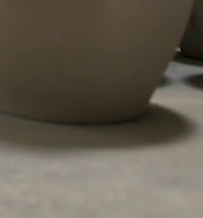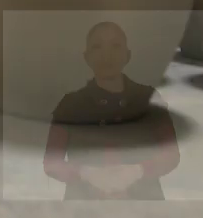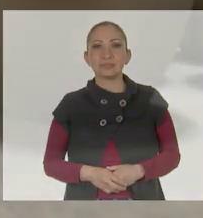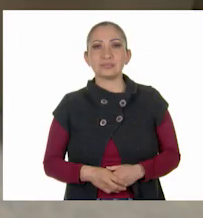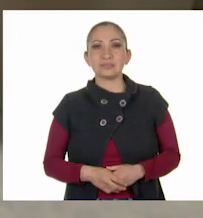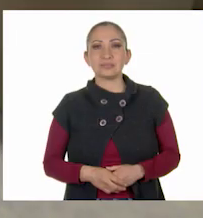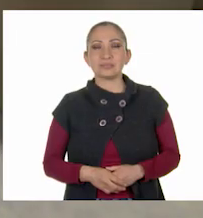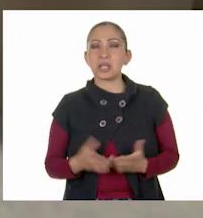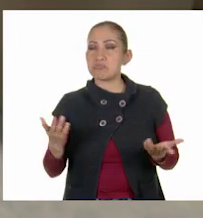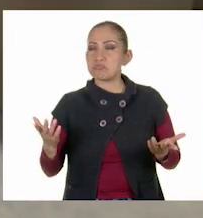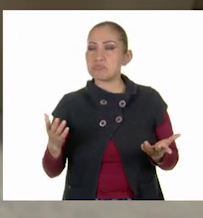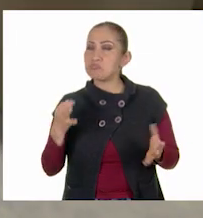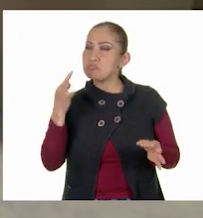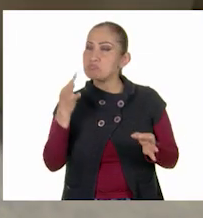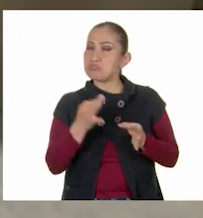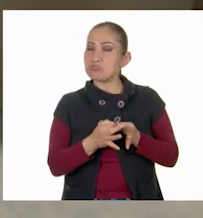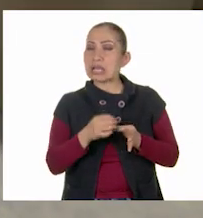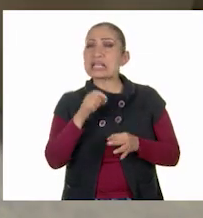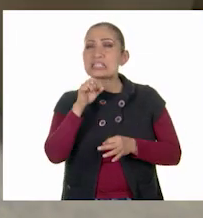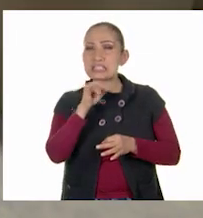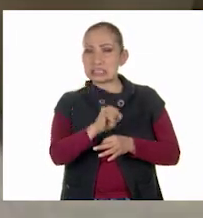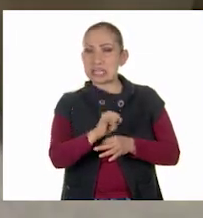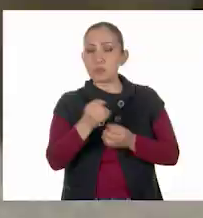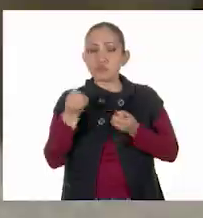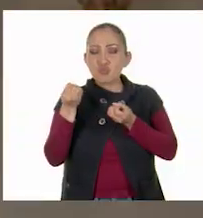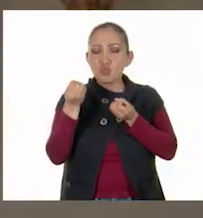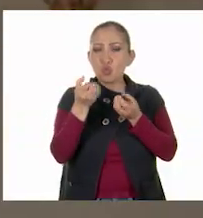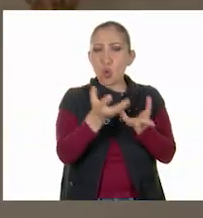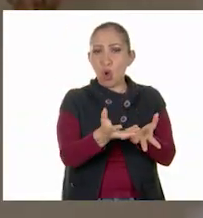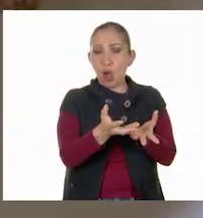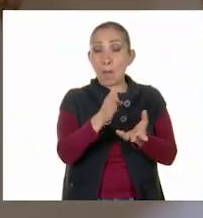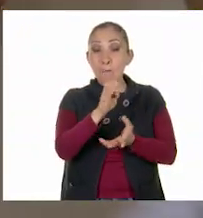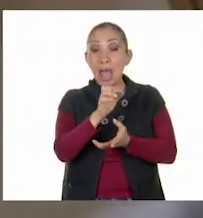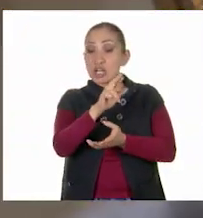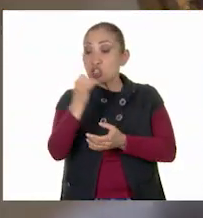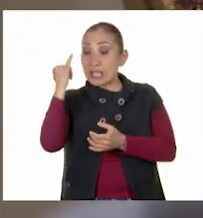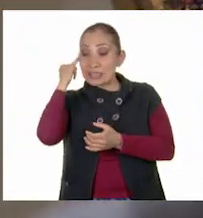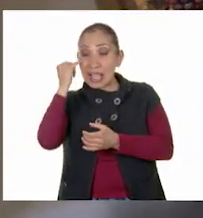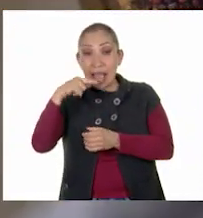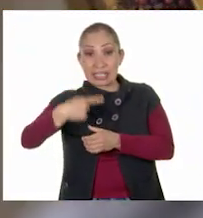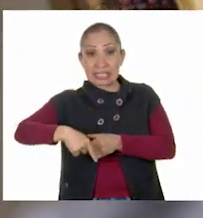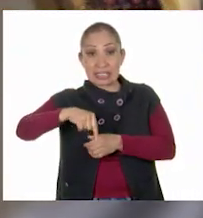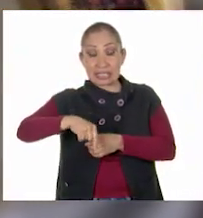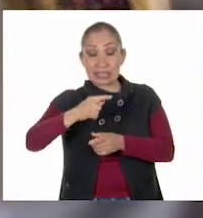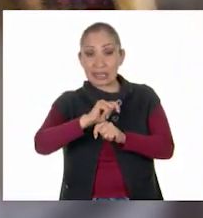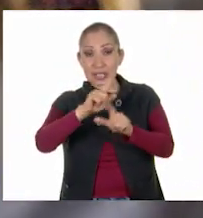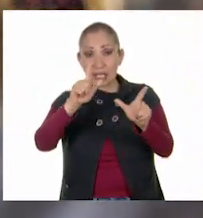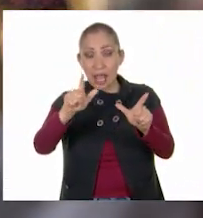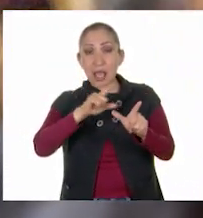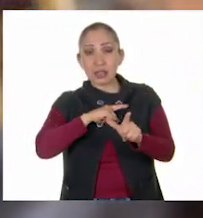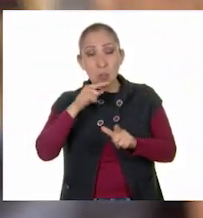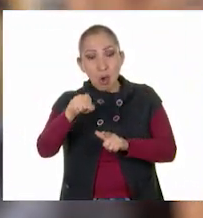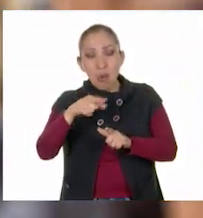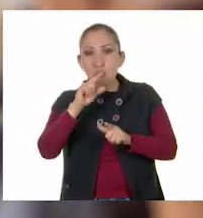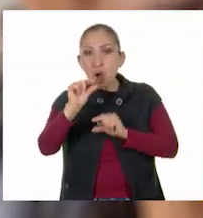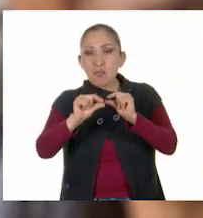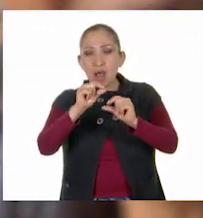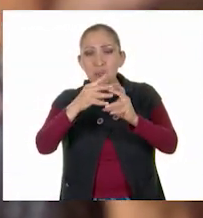La razón es muy concreta. A pesar de sus aportaciones, los barrios indígenas en Tlaxcala tienden a perder